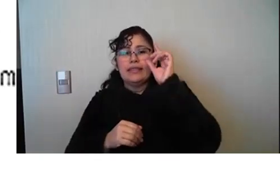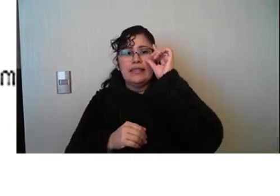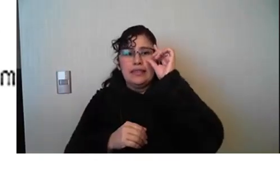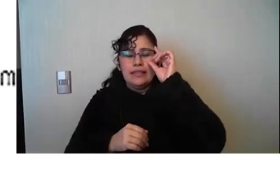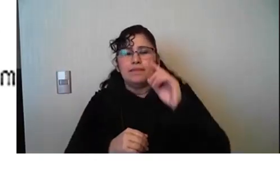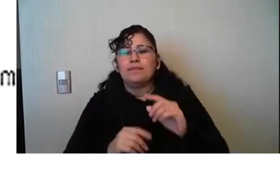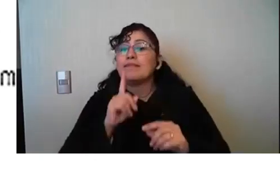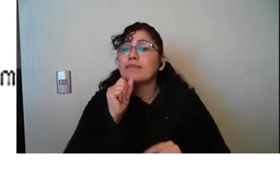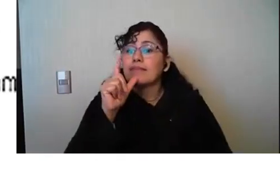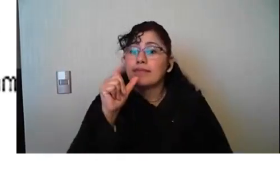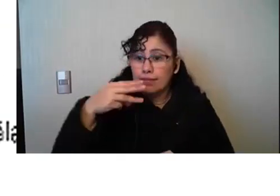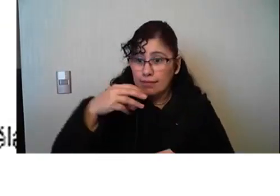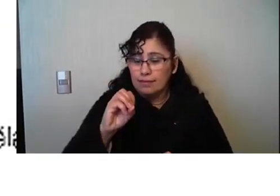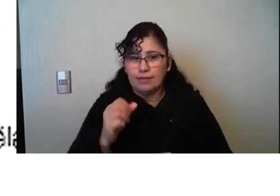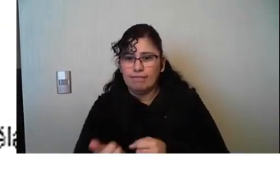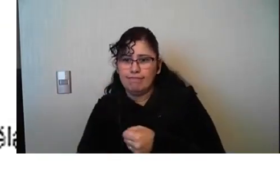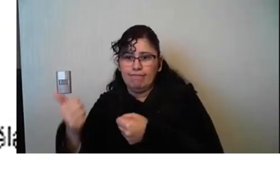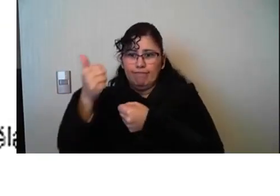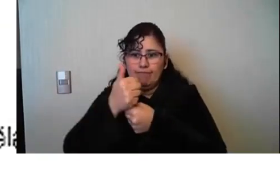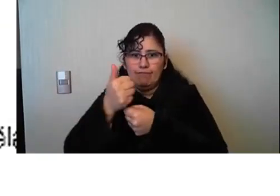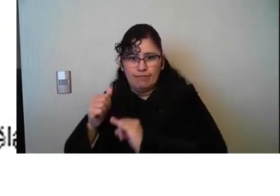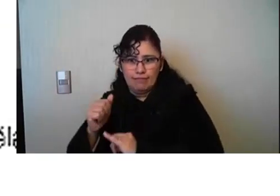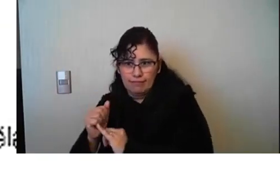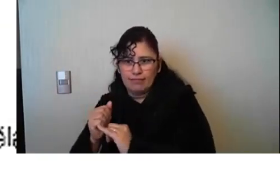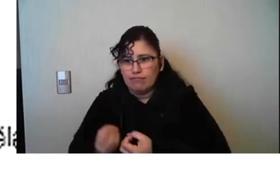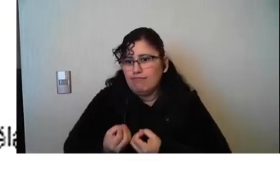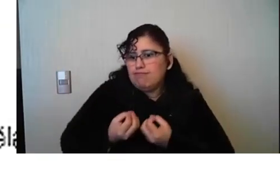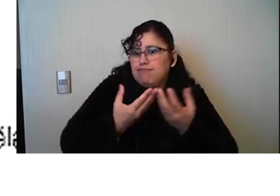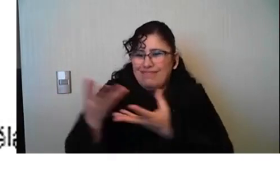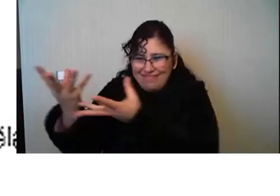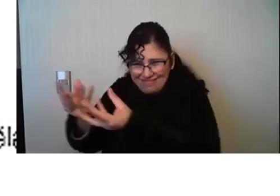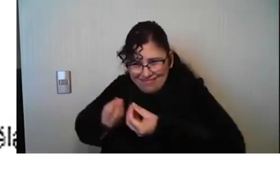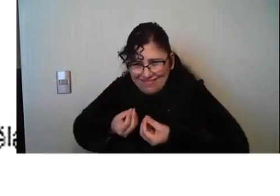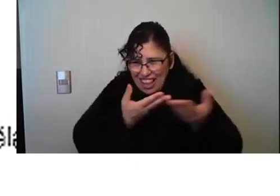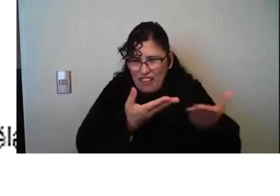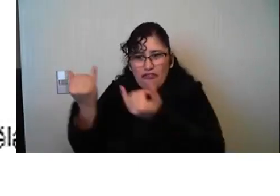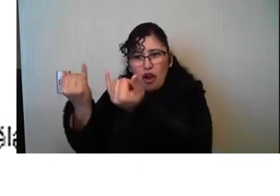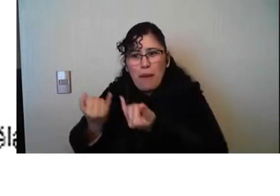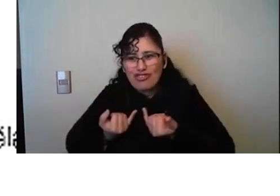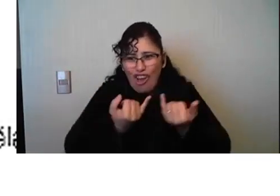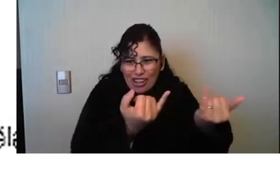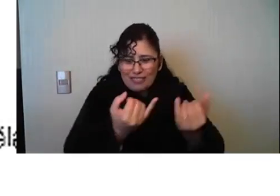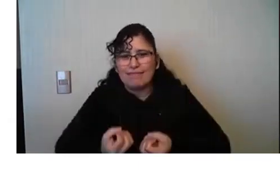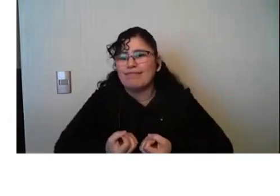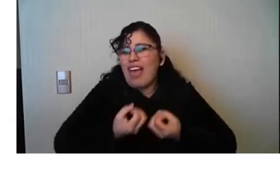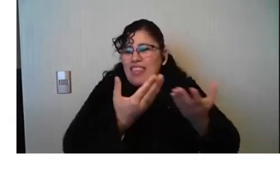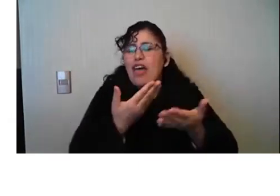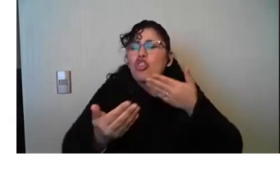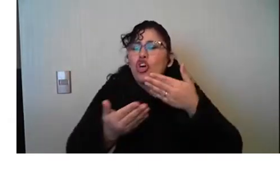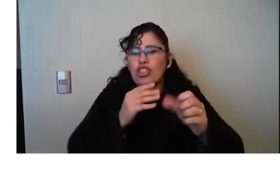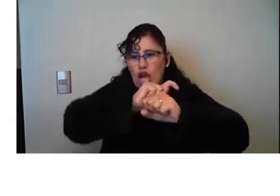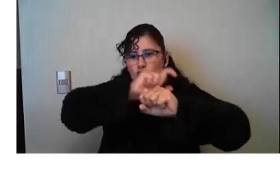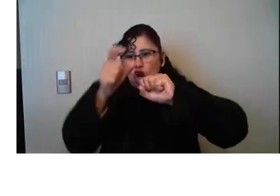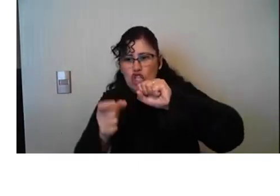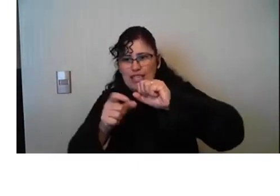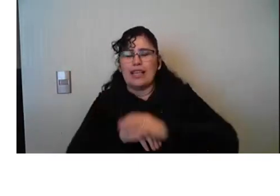tálamo suma toda la información y entregará la información a la corteza cerebral. En términos